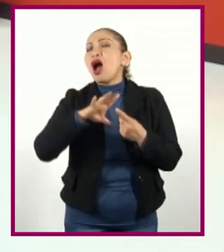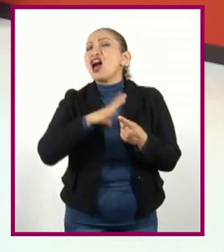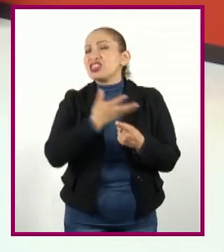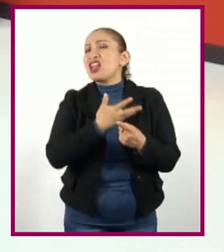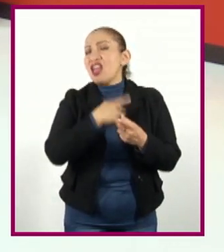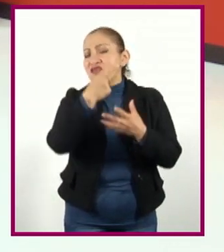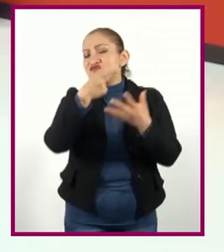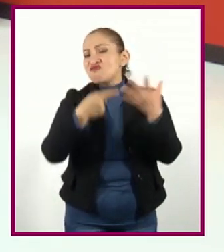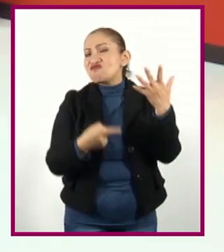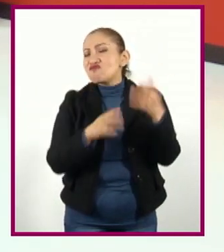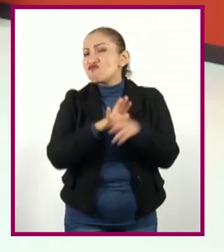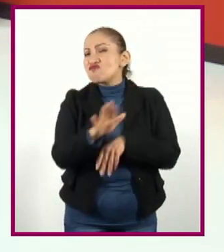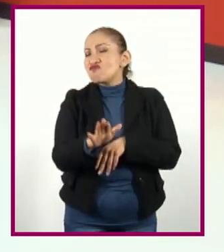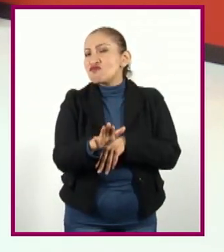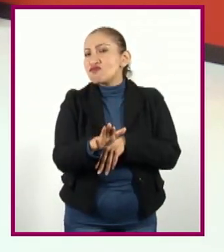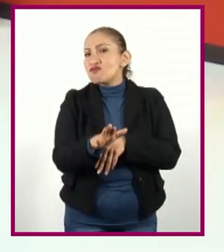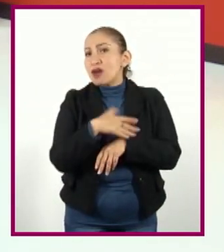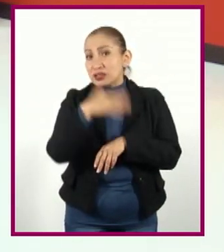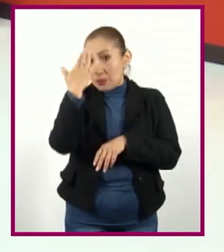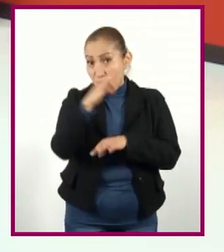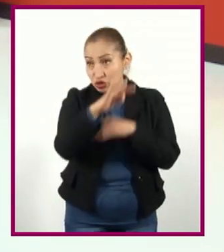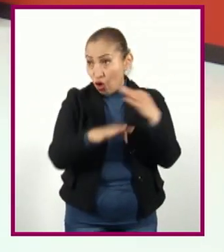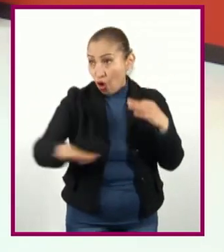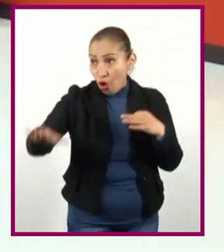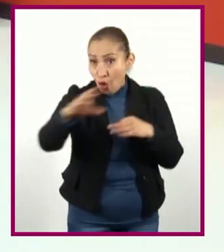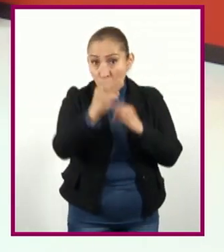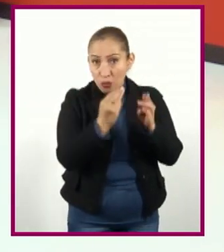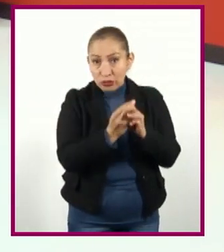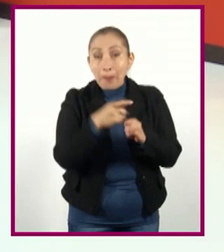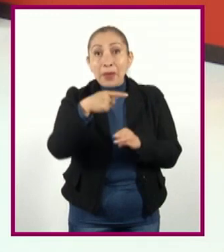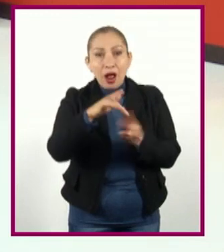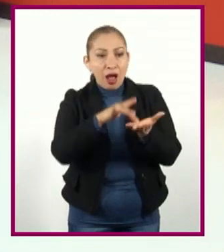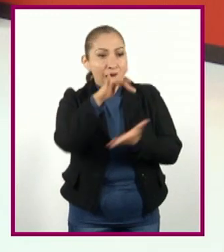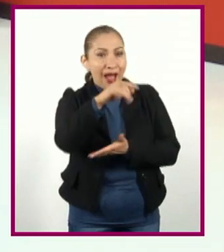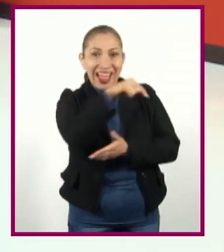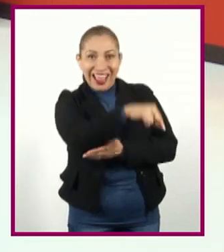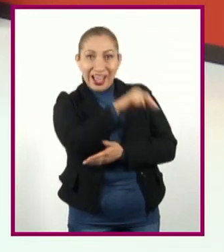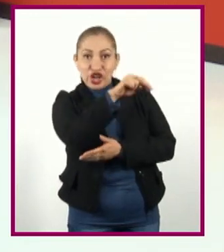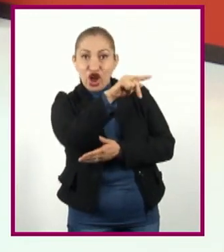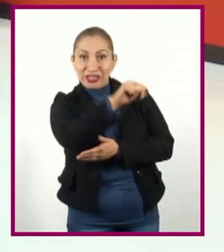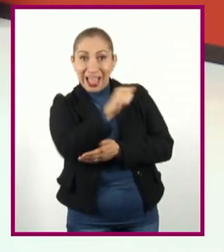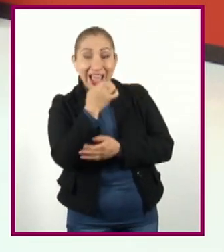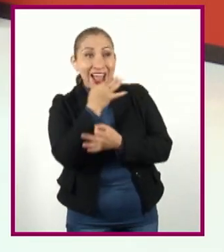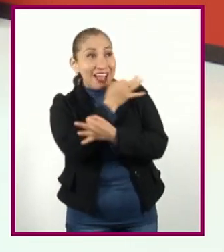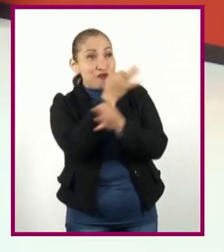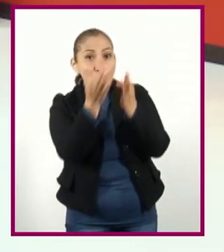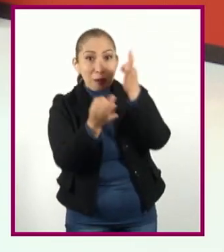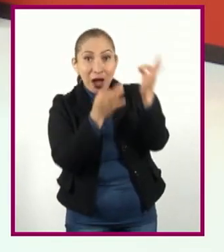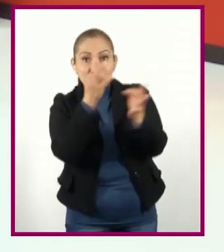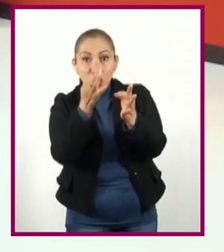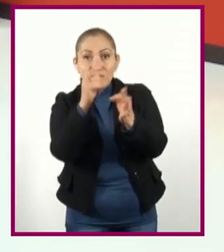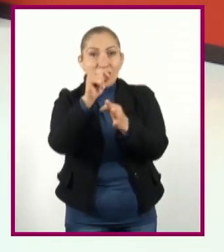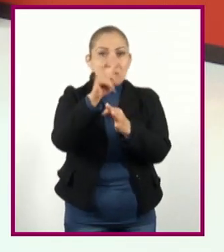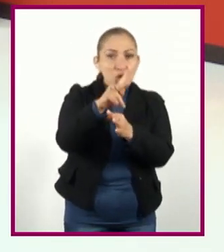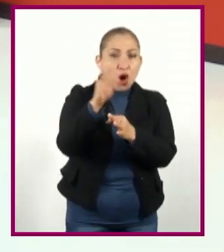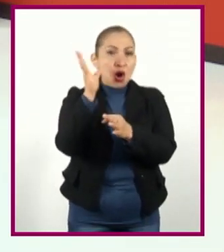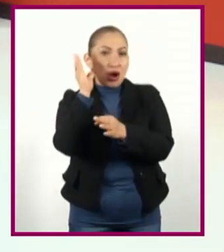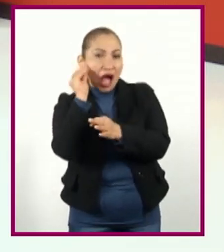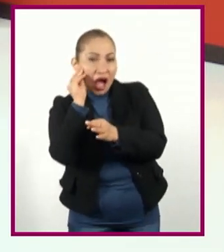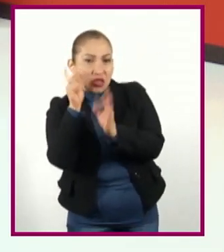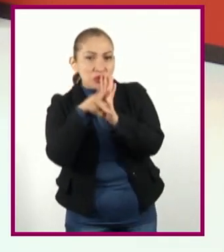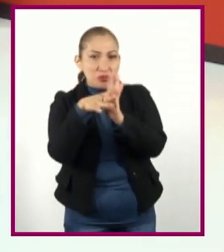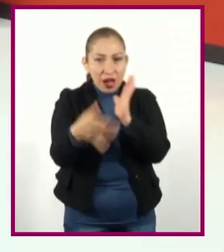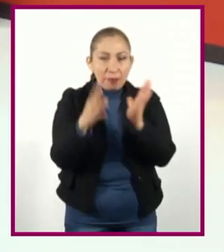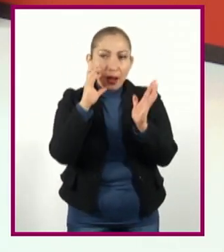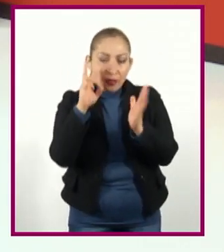mundo. No nos enteramos de todo, pero gracias a las notas informativas difundidas por diversos medios, nos podemos poner al tanto